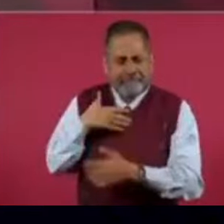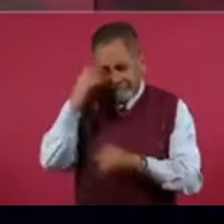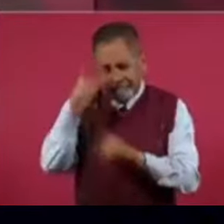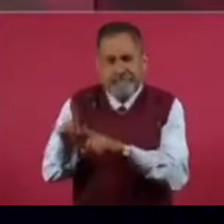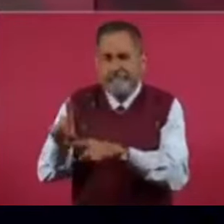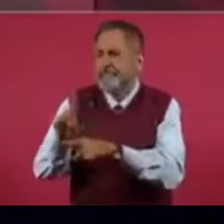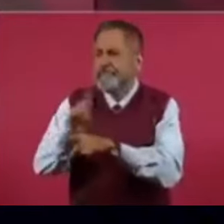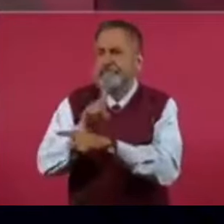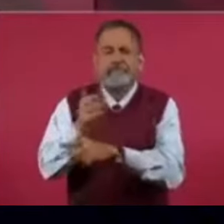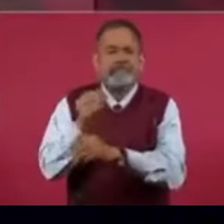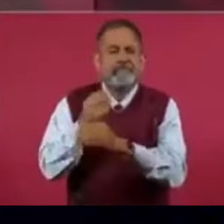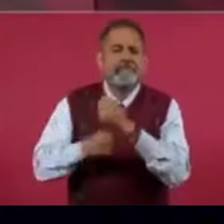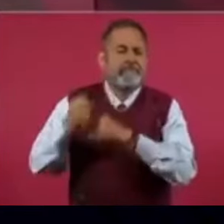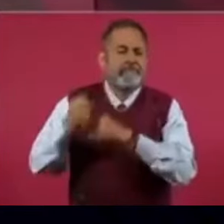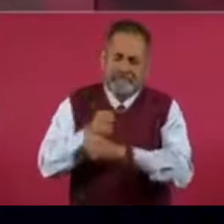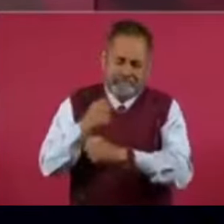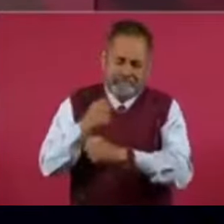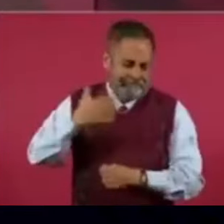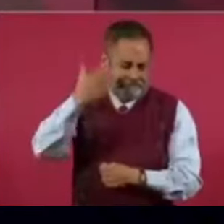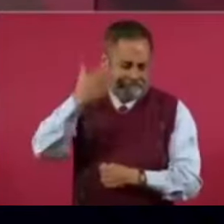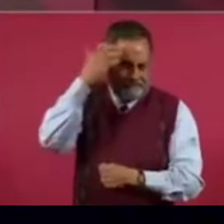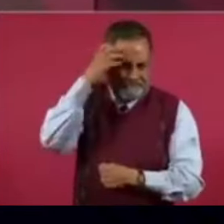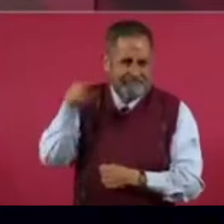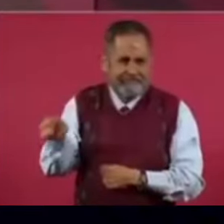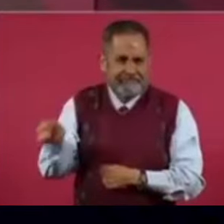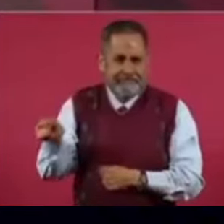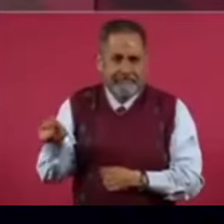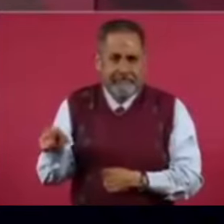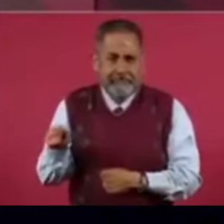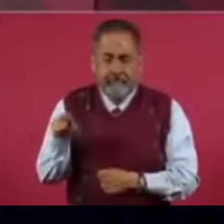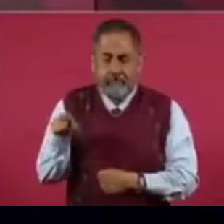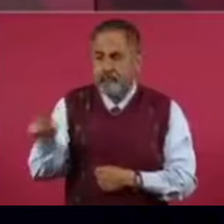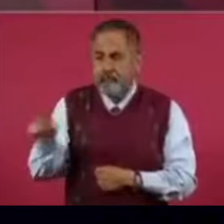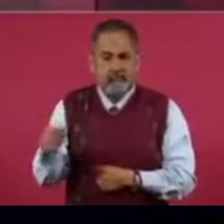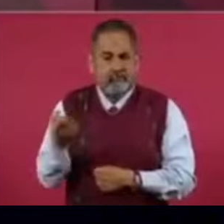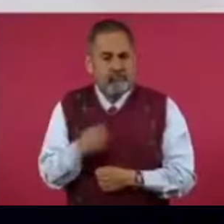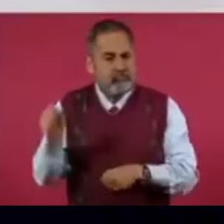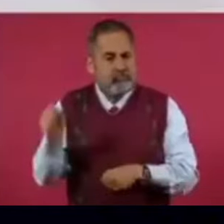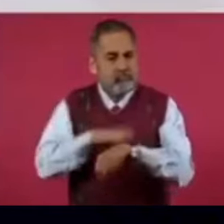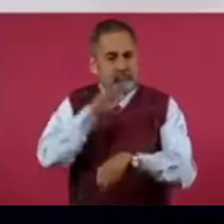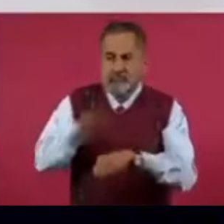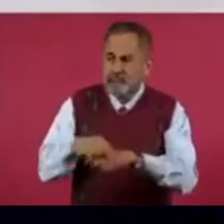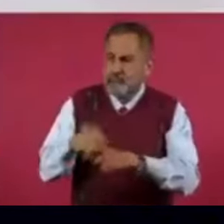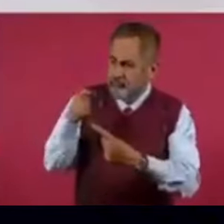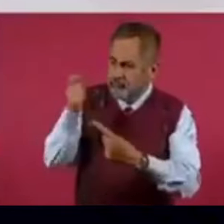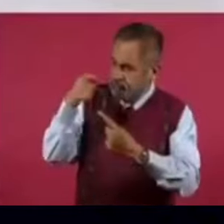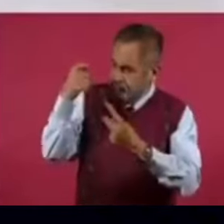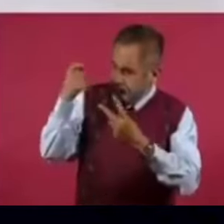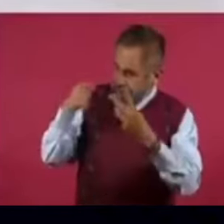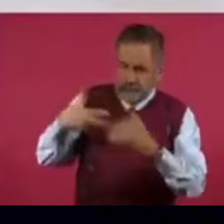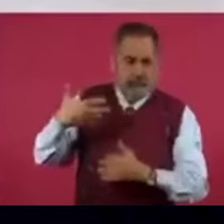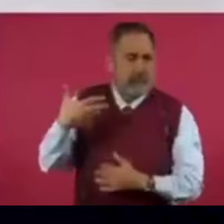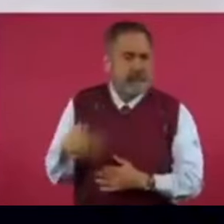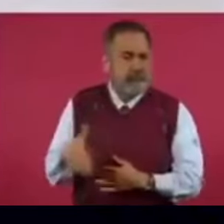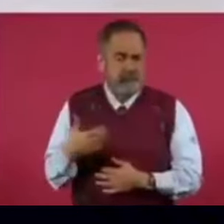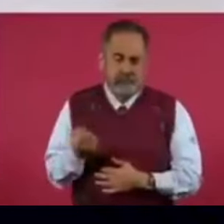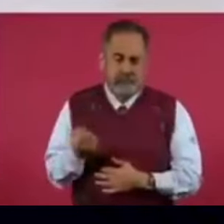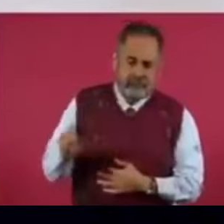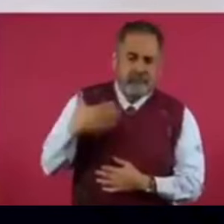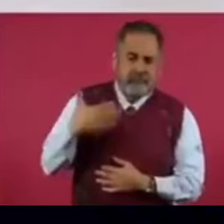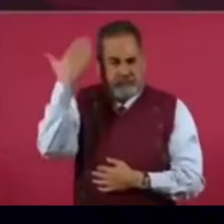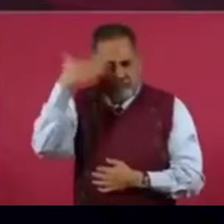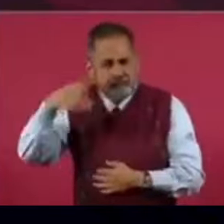desde hace mucho tiempo, y de sus virtudes, una mujer preparada,